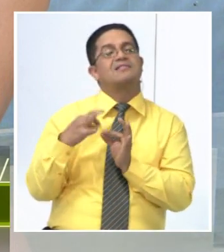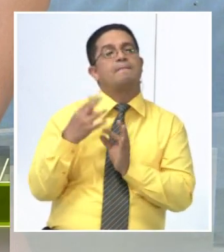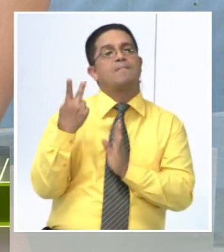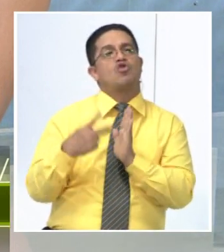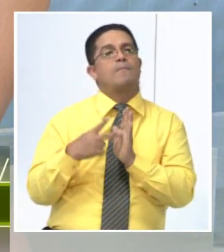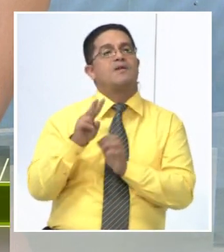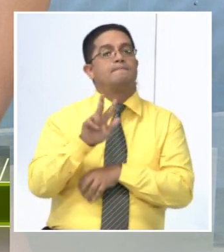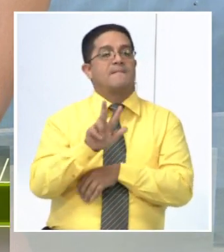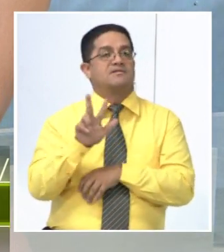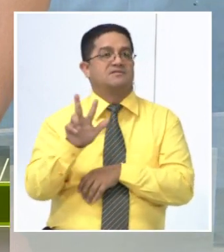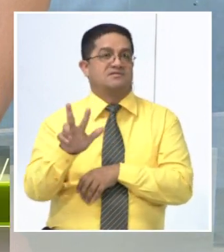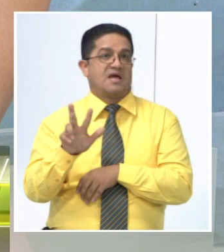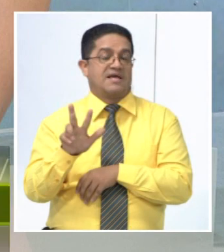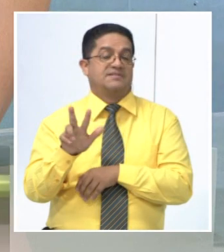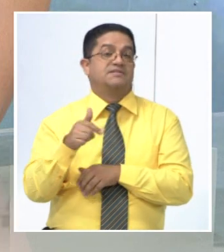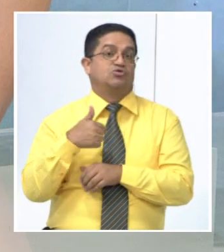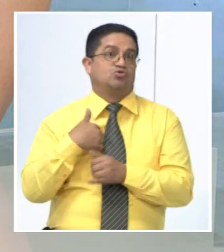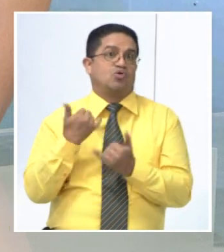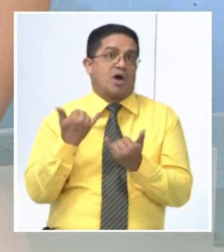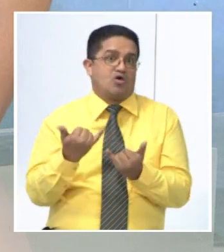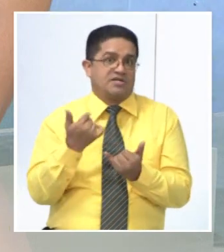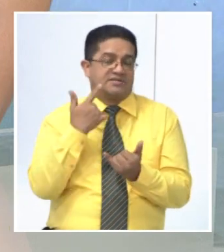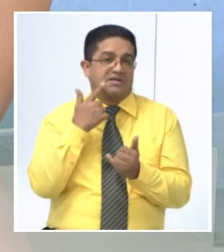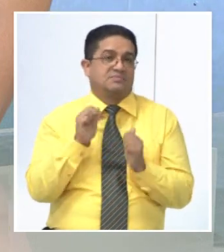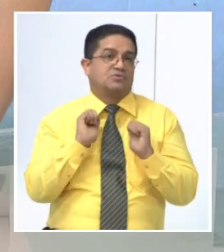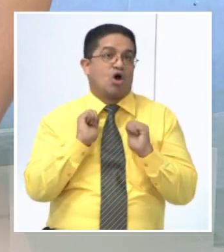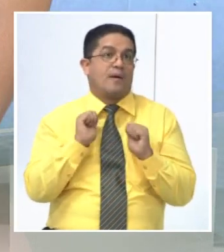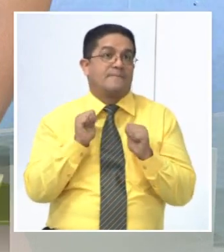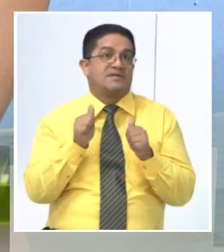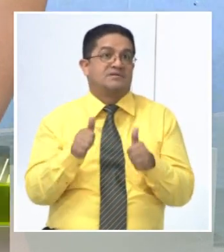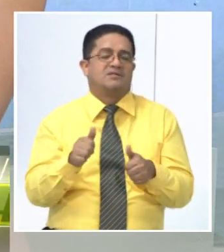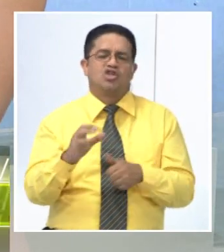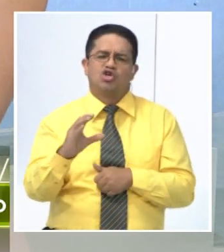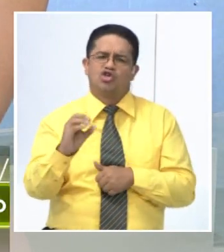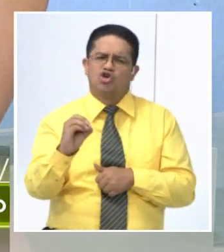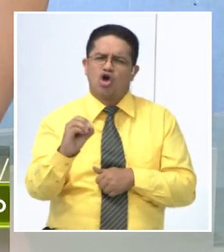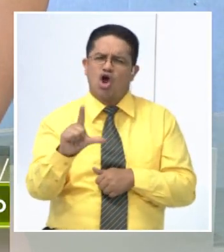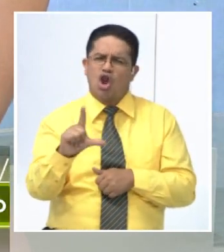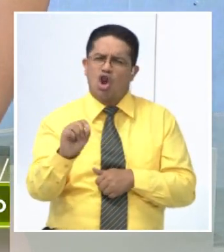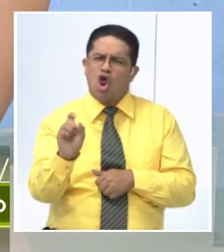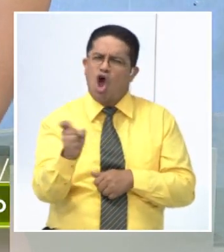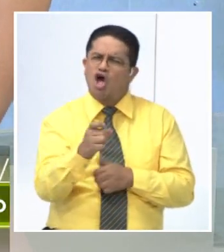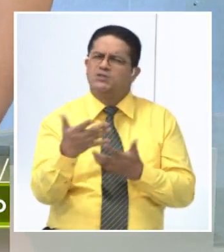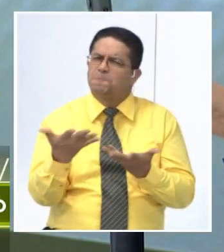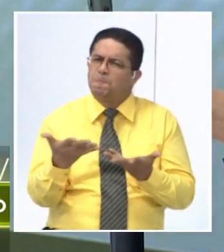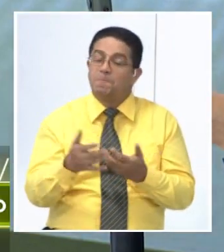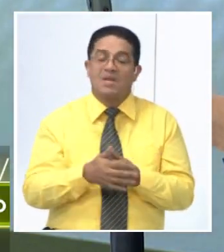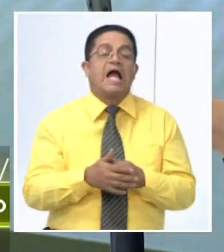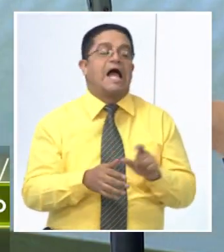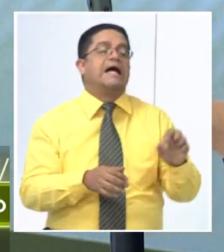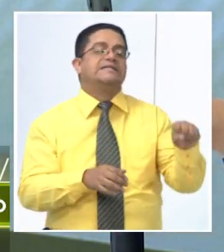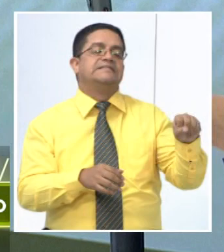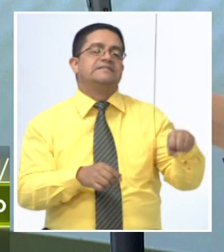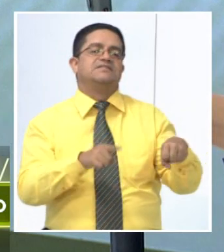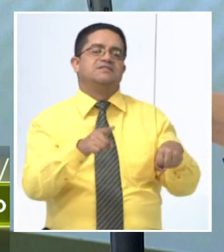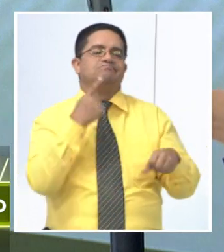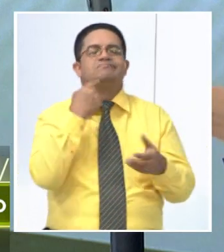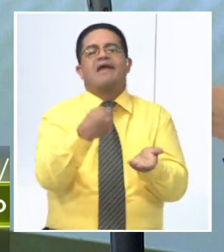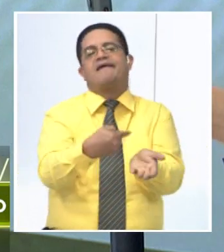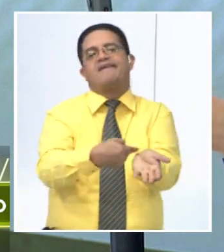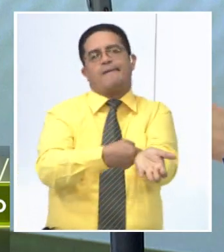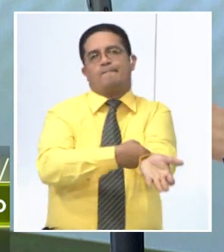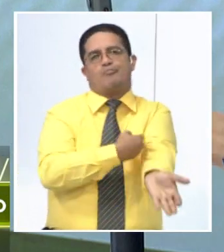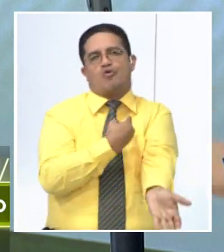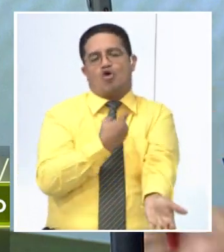hubo metástasis, estoy en protocolo de Folux, dice acá. Sí, ese es un protocolo de quimioterapia,